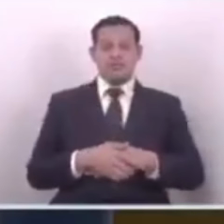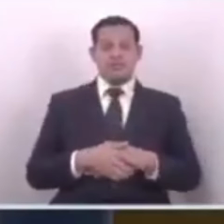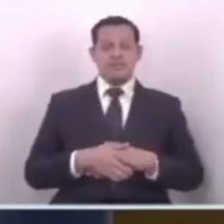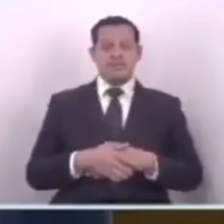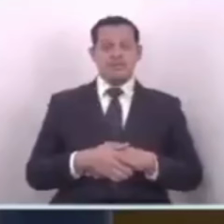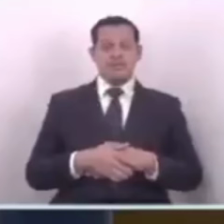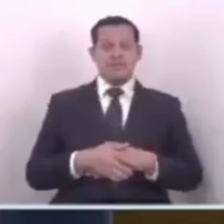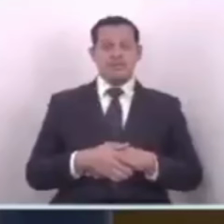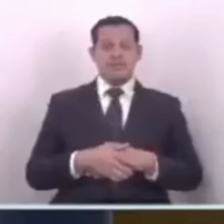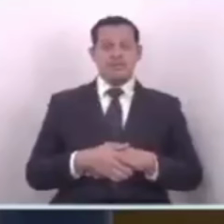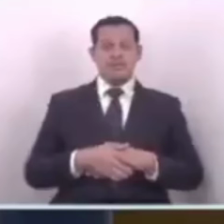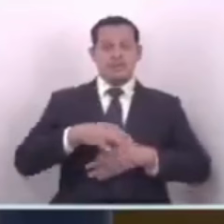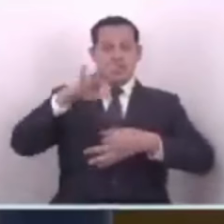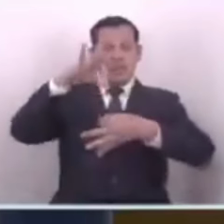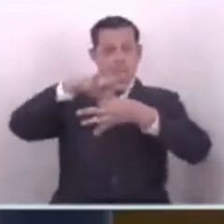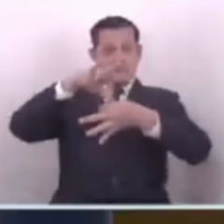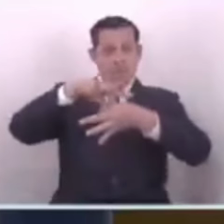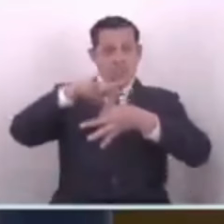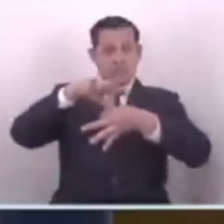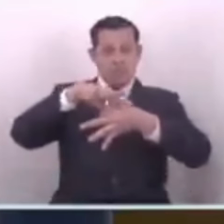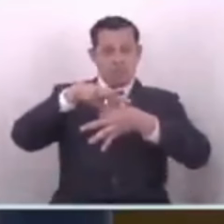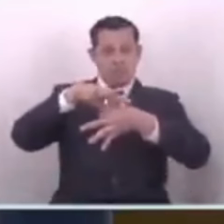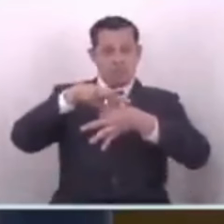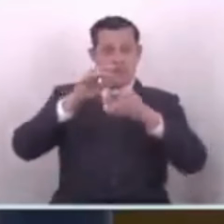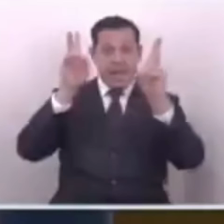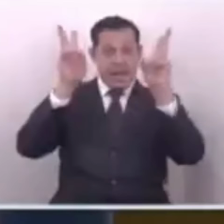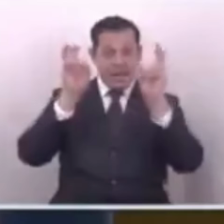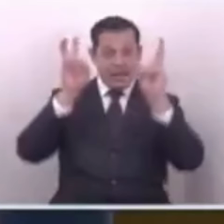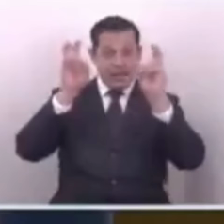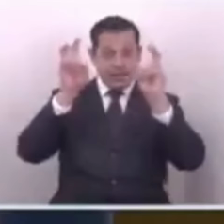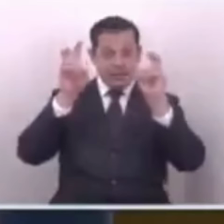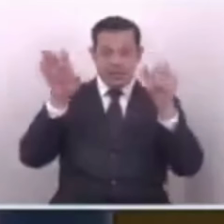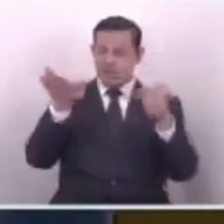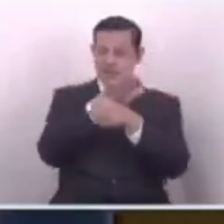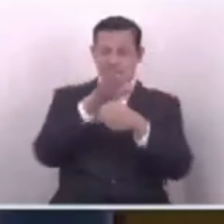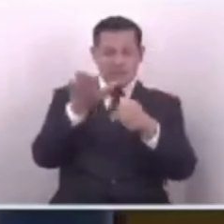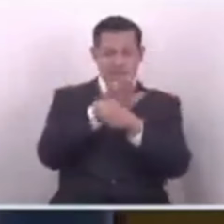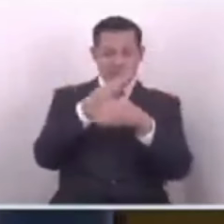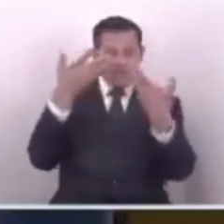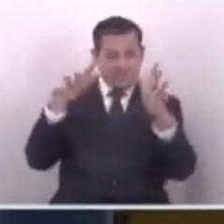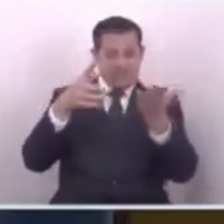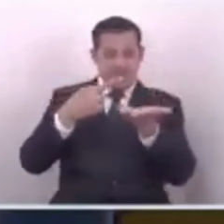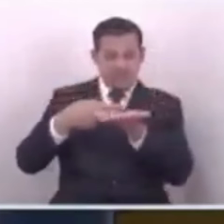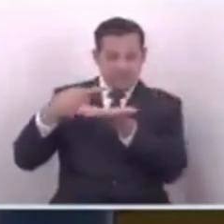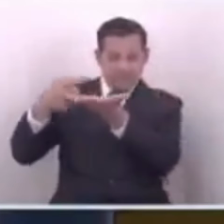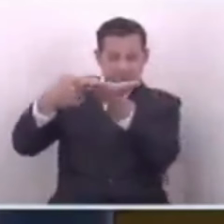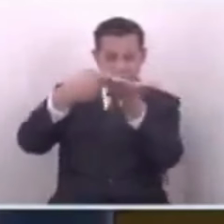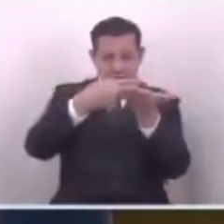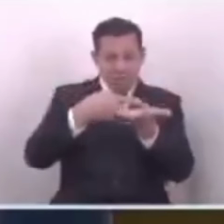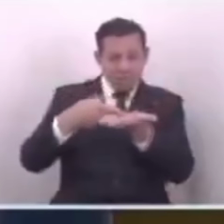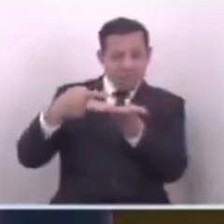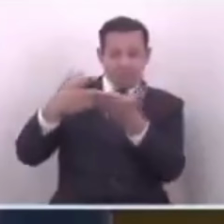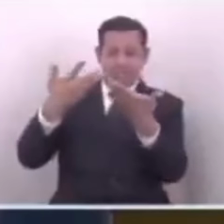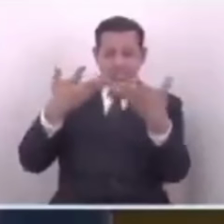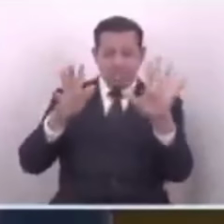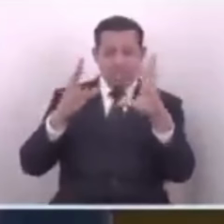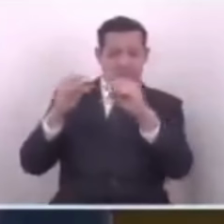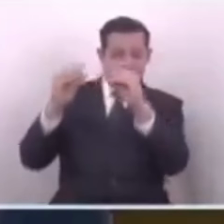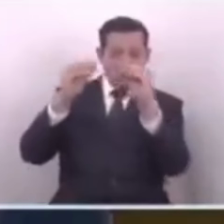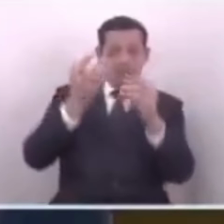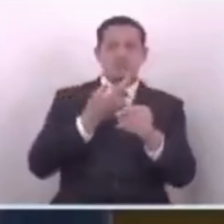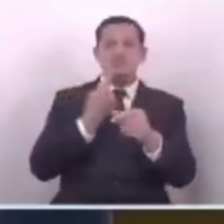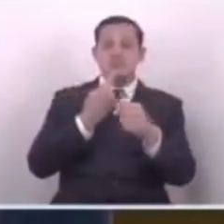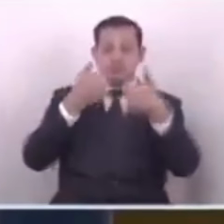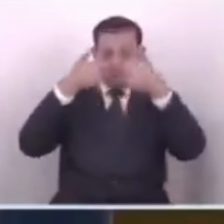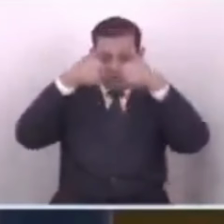propuesta que votemos que el tema esté suficientemente discutido quienes